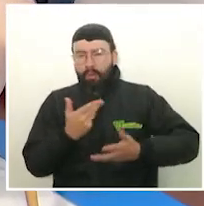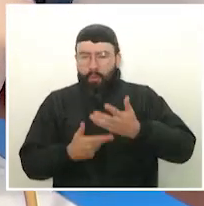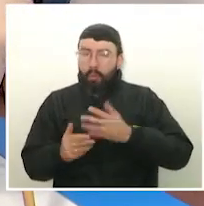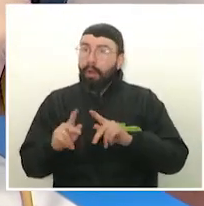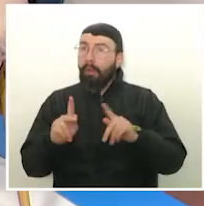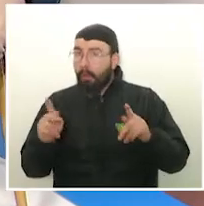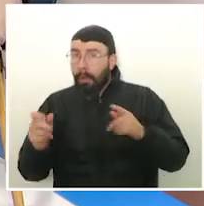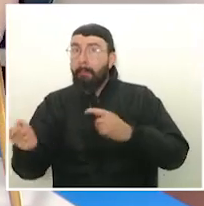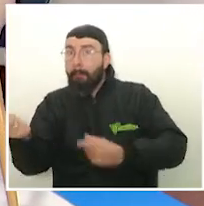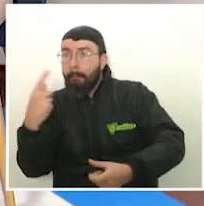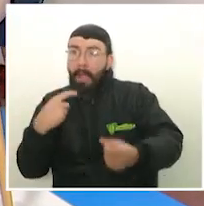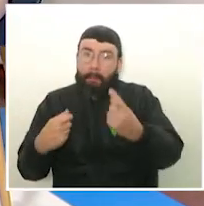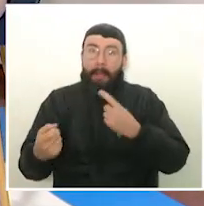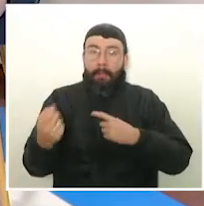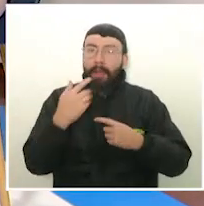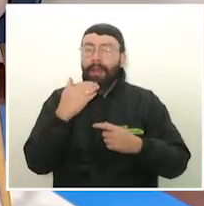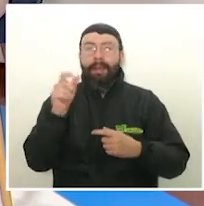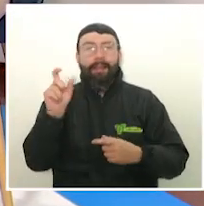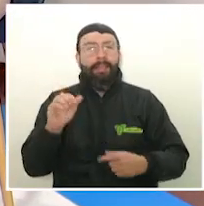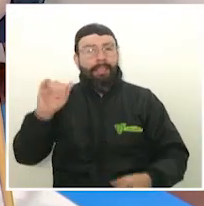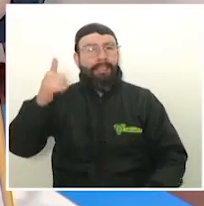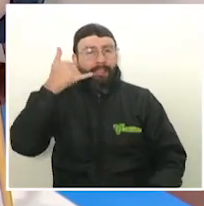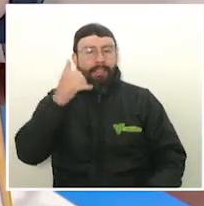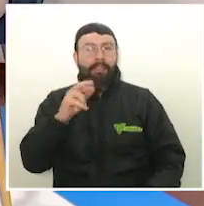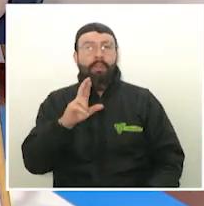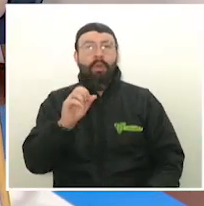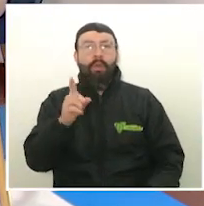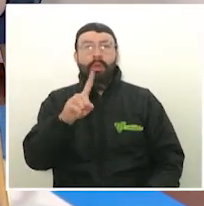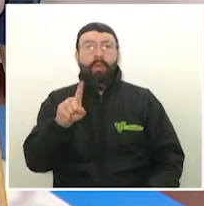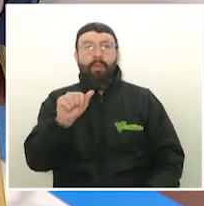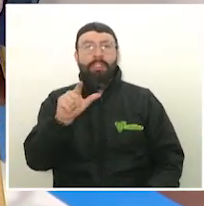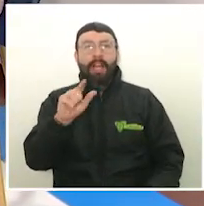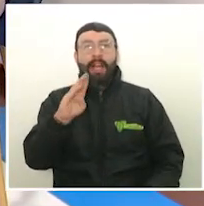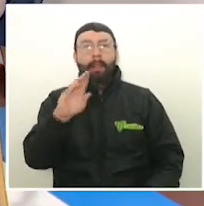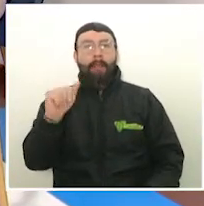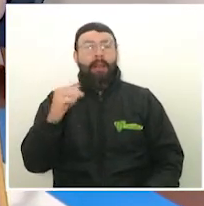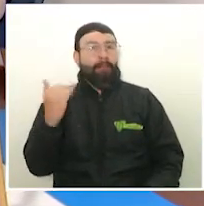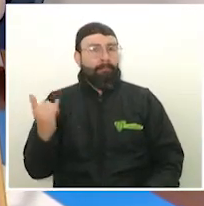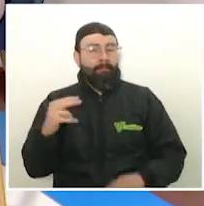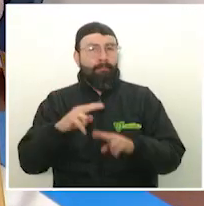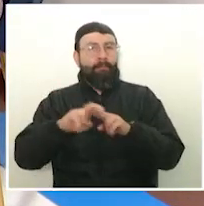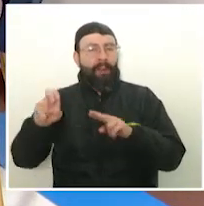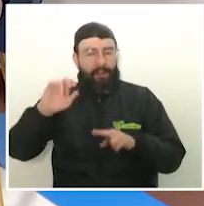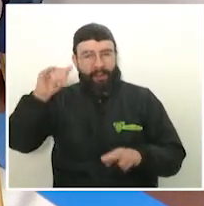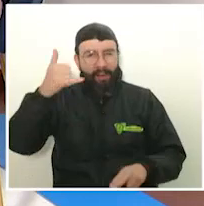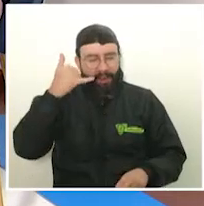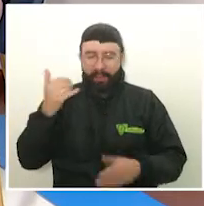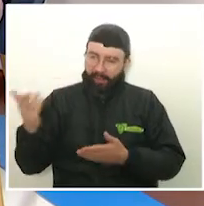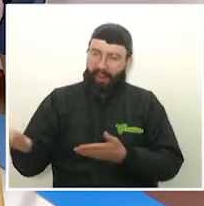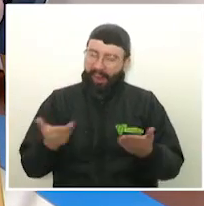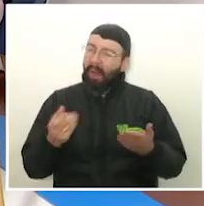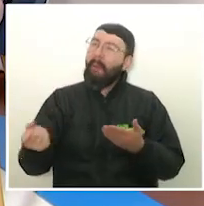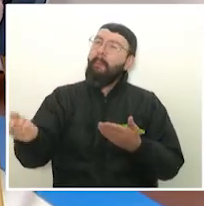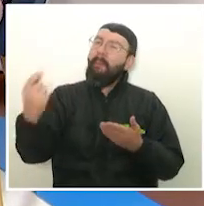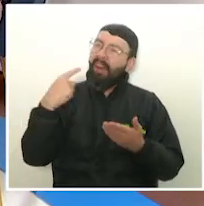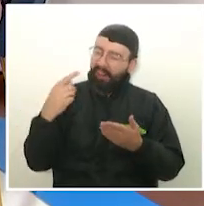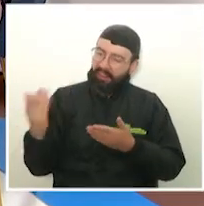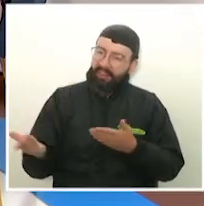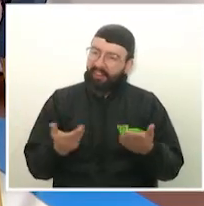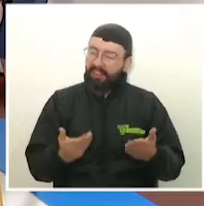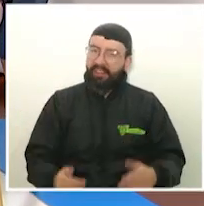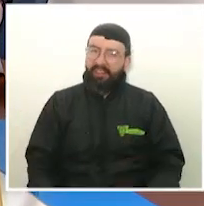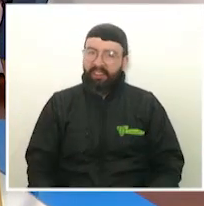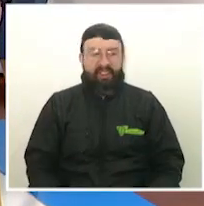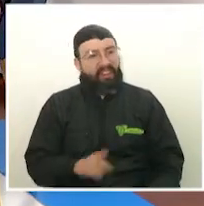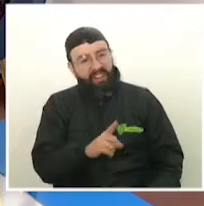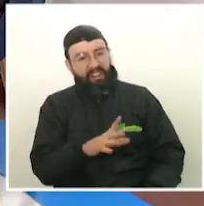para recibir en este momento una llamada de Rosalba en Manizales. Adelante, Rosalba, con tu pregunta. Doctor,